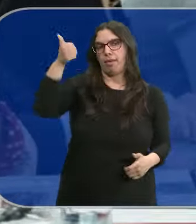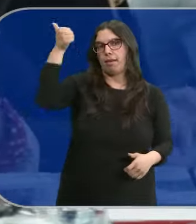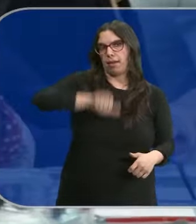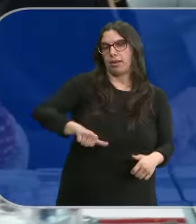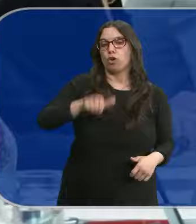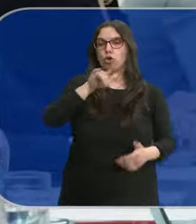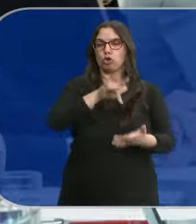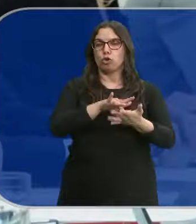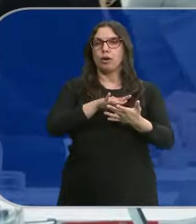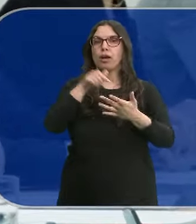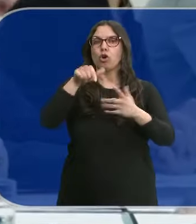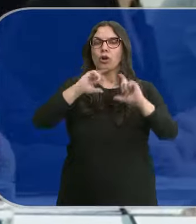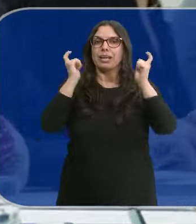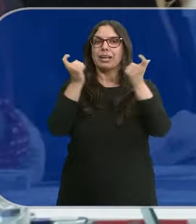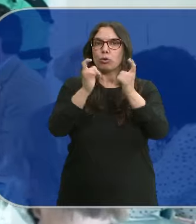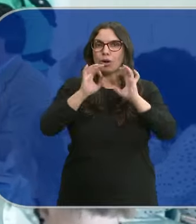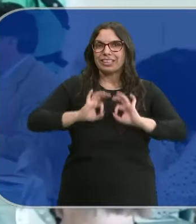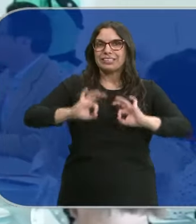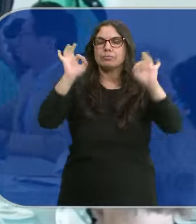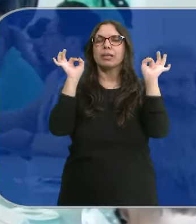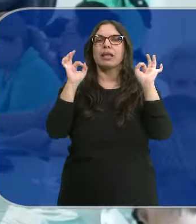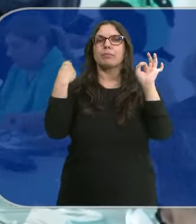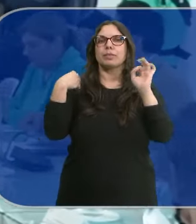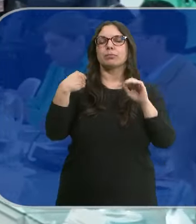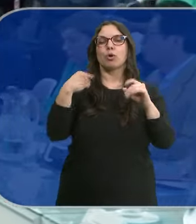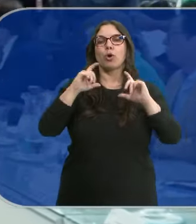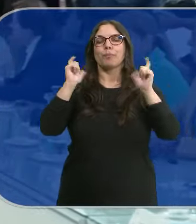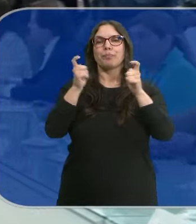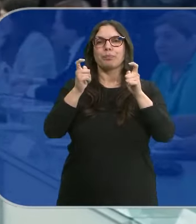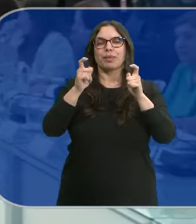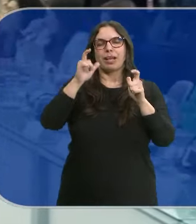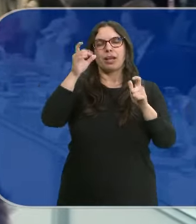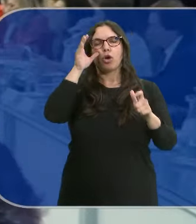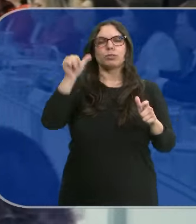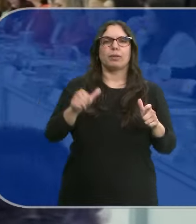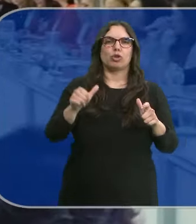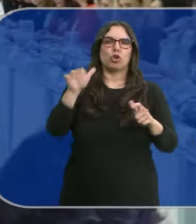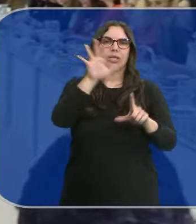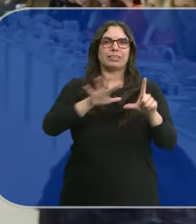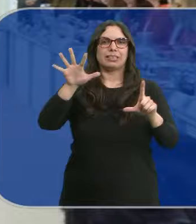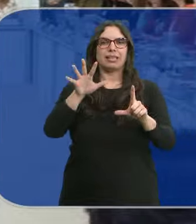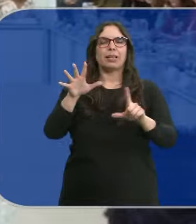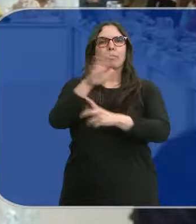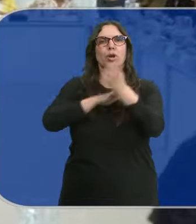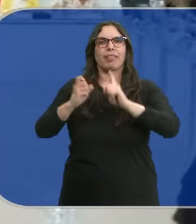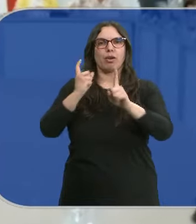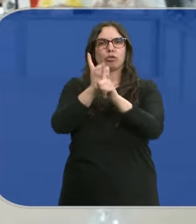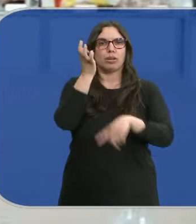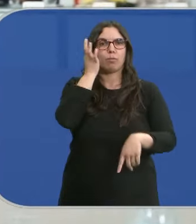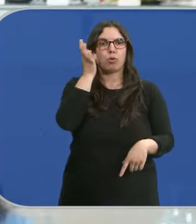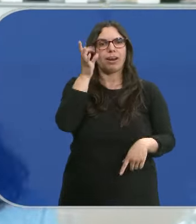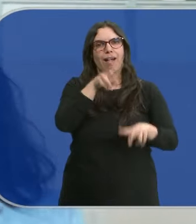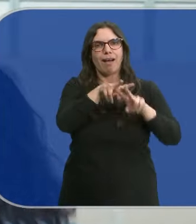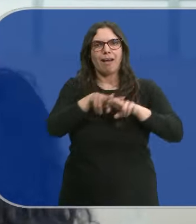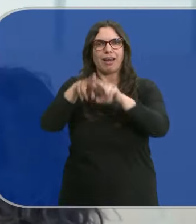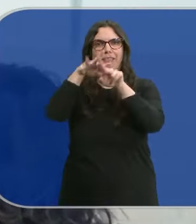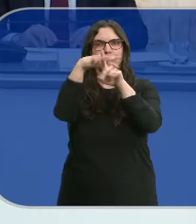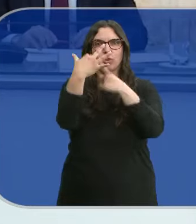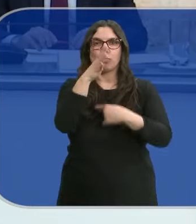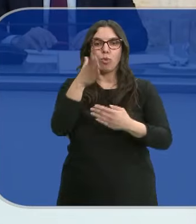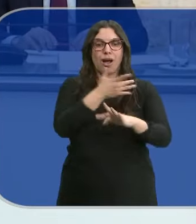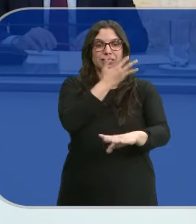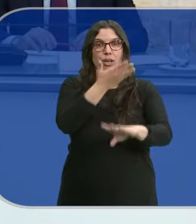extraordinario del Observatorio Estatal de Violencia sobre la Mujer, presidido por Pedro Sánchez. Han analizado la situación tras los asesinatos de 10 mujeres